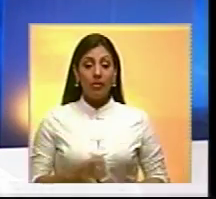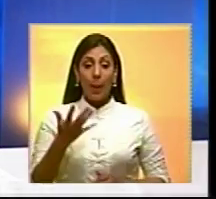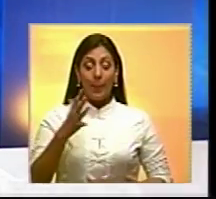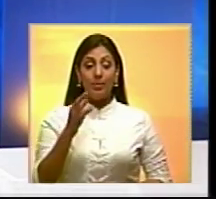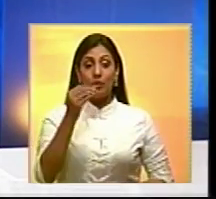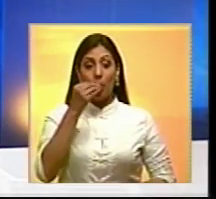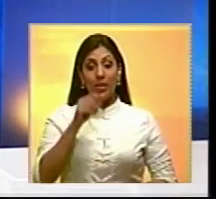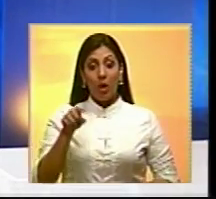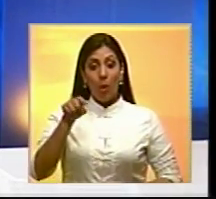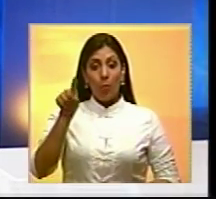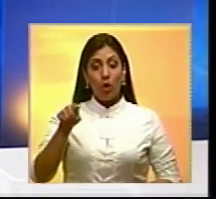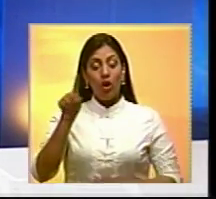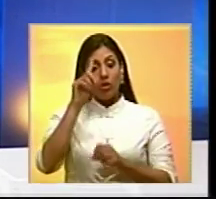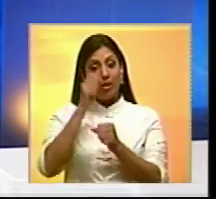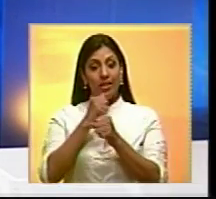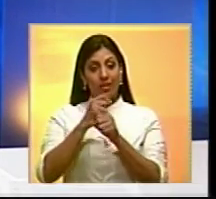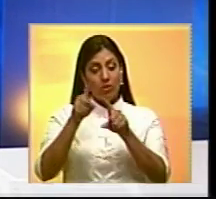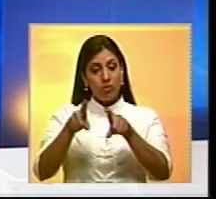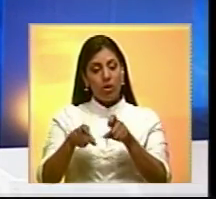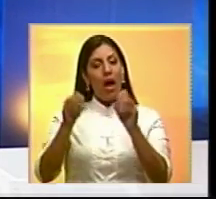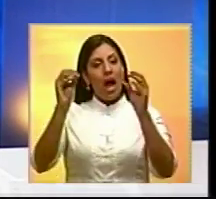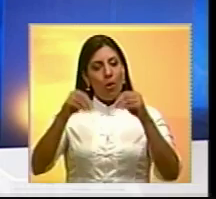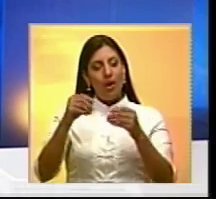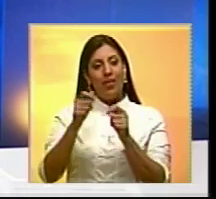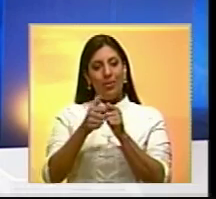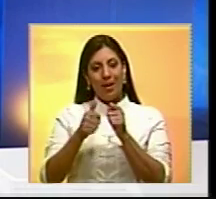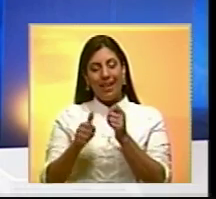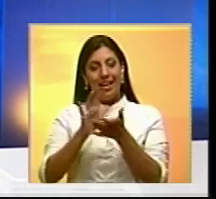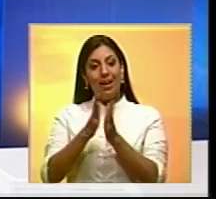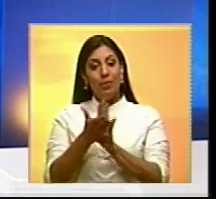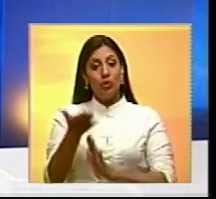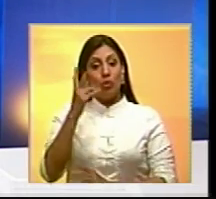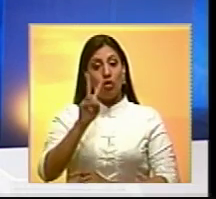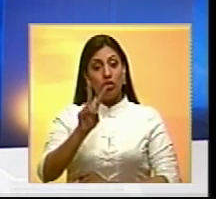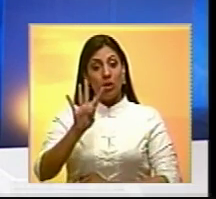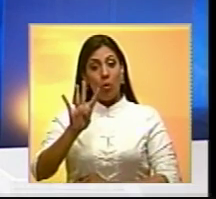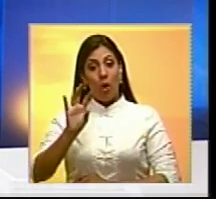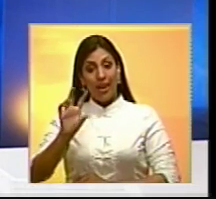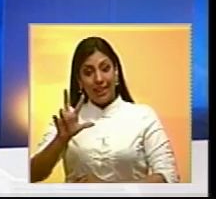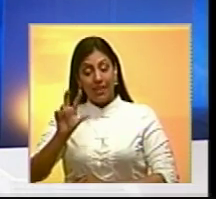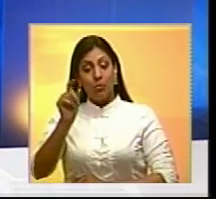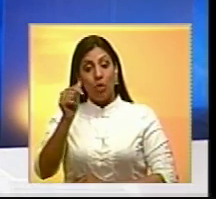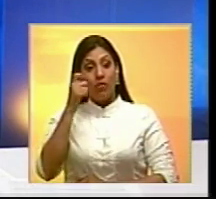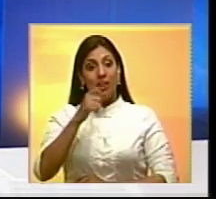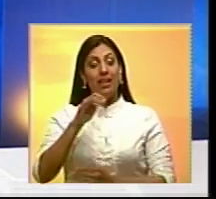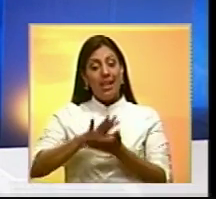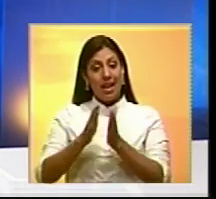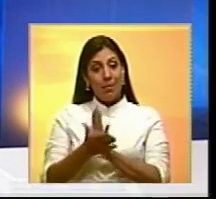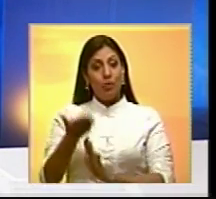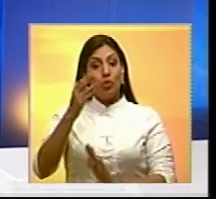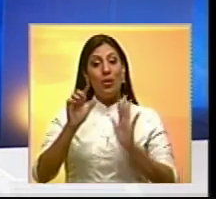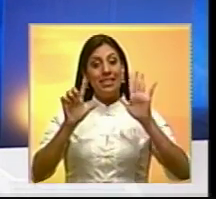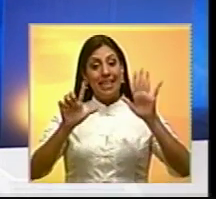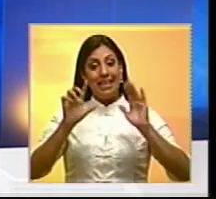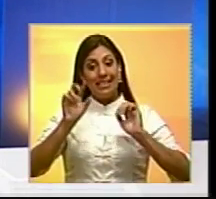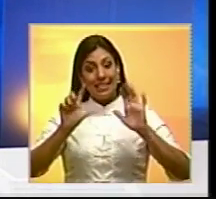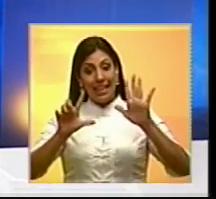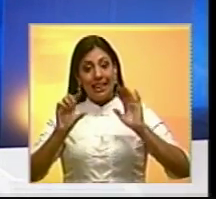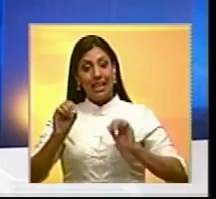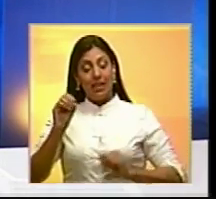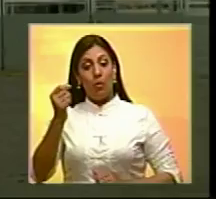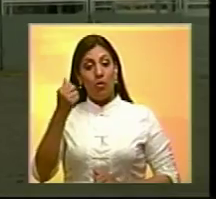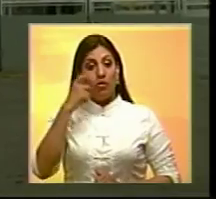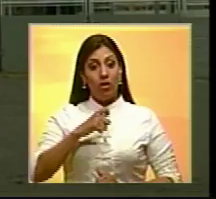Alimentos Polar y productores agrícolas acordaron que el maíz blanco costará 243 bolívares y la harina precocida 770